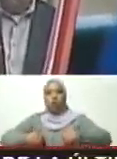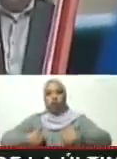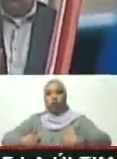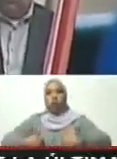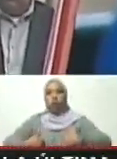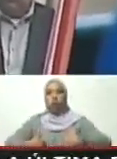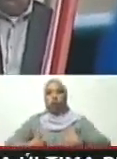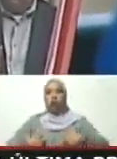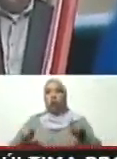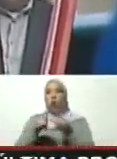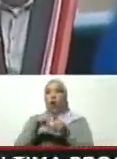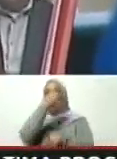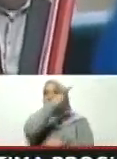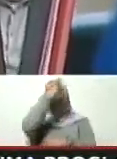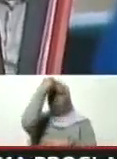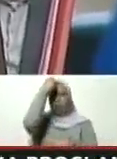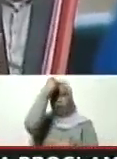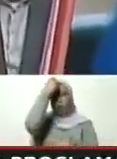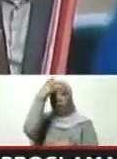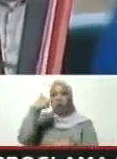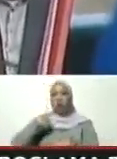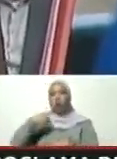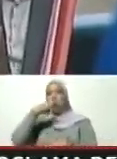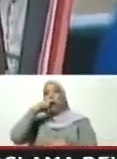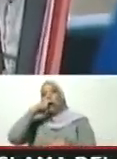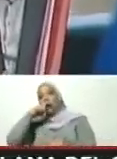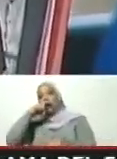Diosdado, bueno, golpeado y abatido.